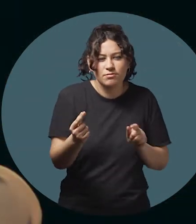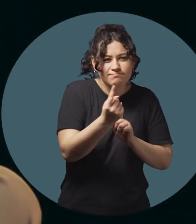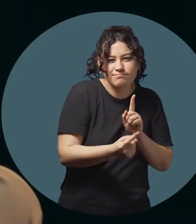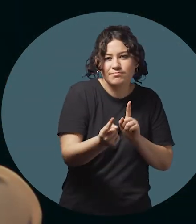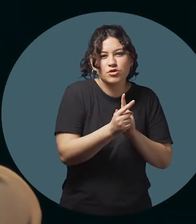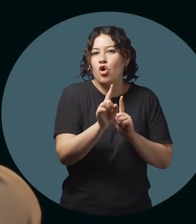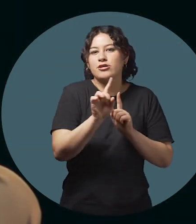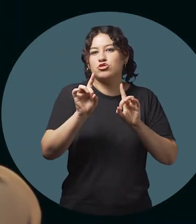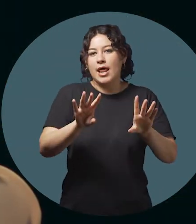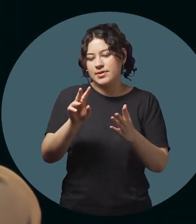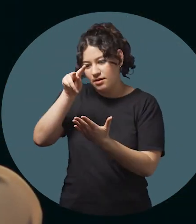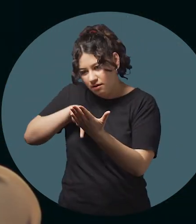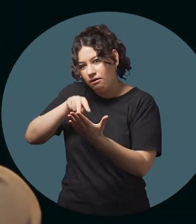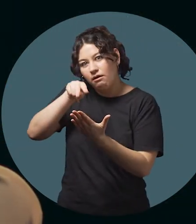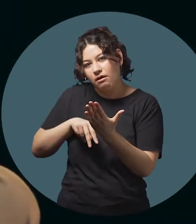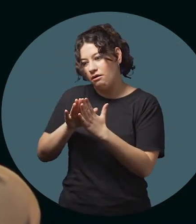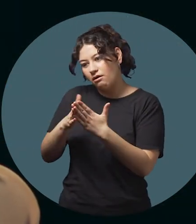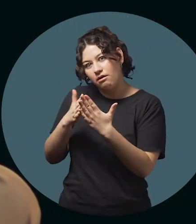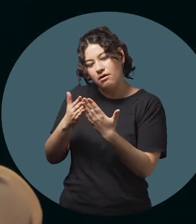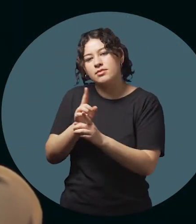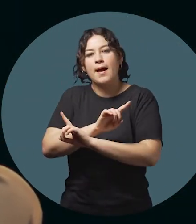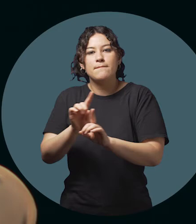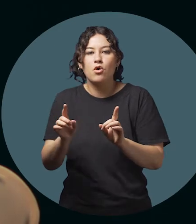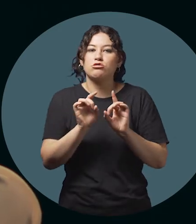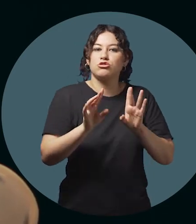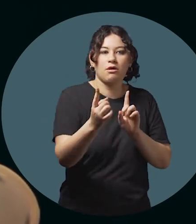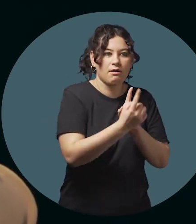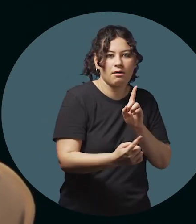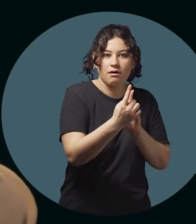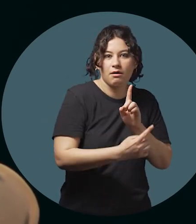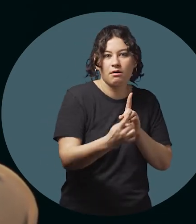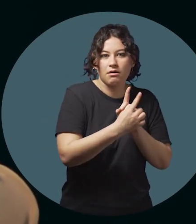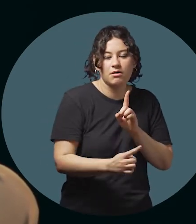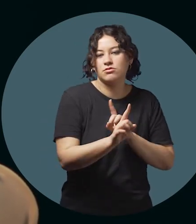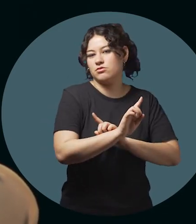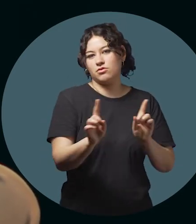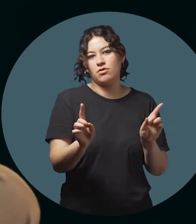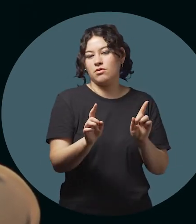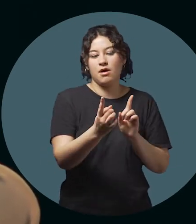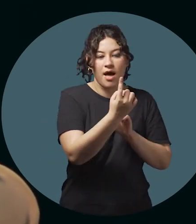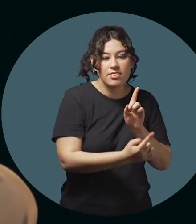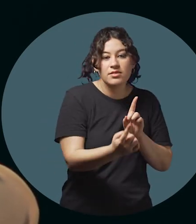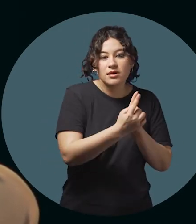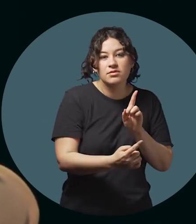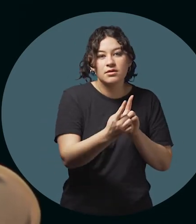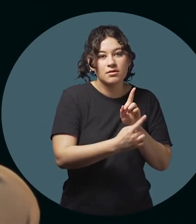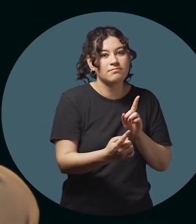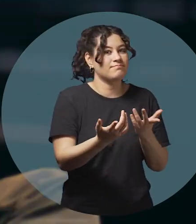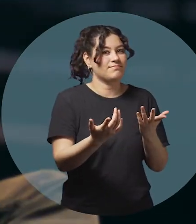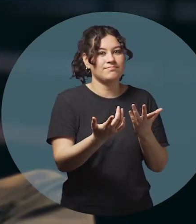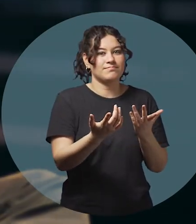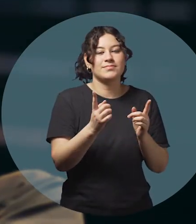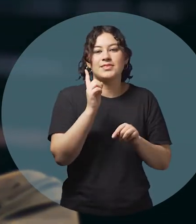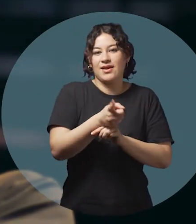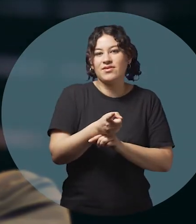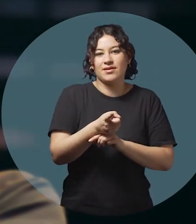cosas. No se aprende solamente los libros, y tampoco se aprende solamente atendiendo, porque atendiendo solamente no se aprende.